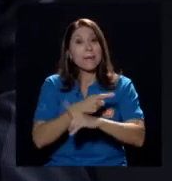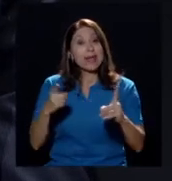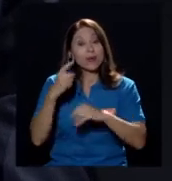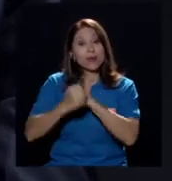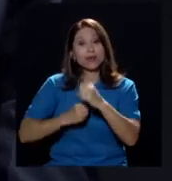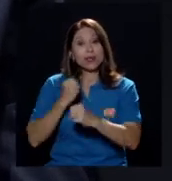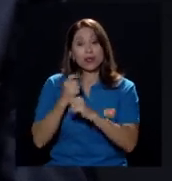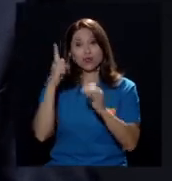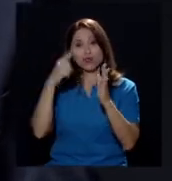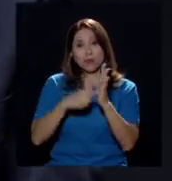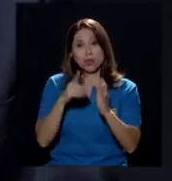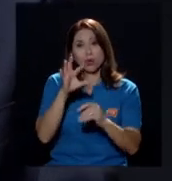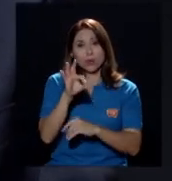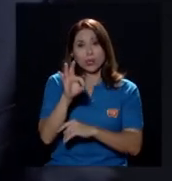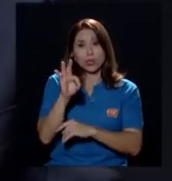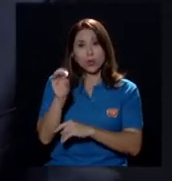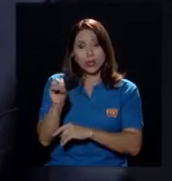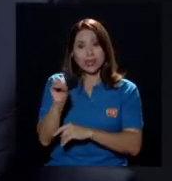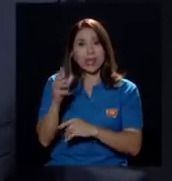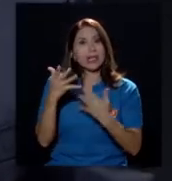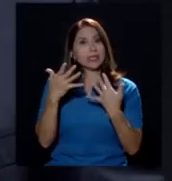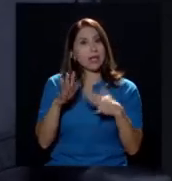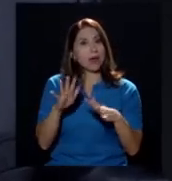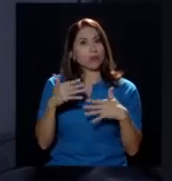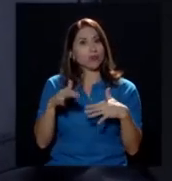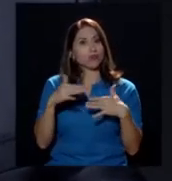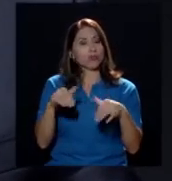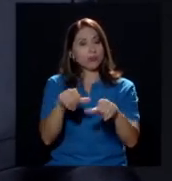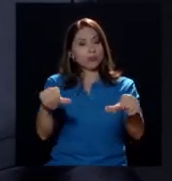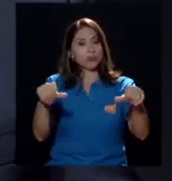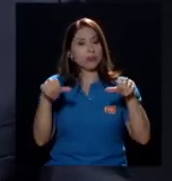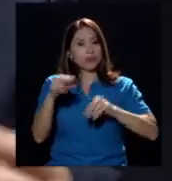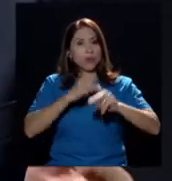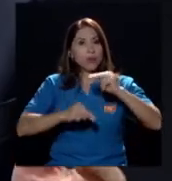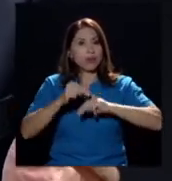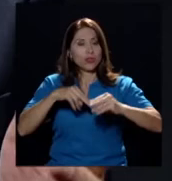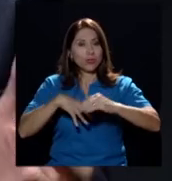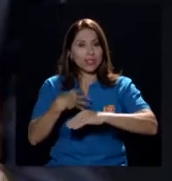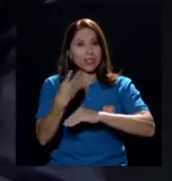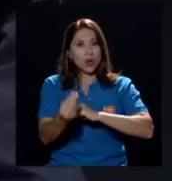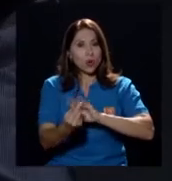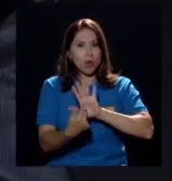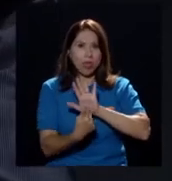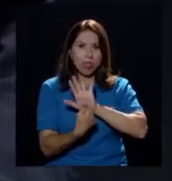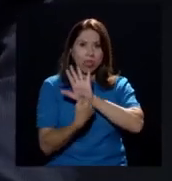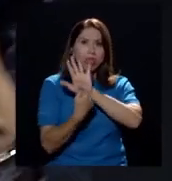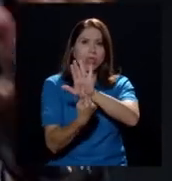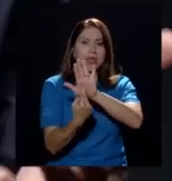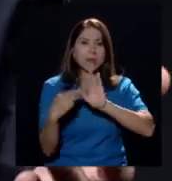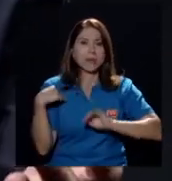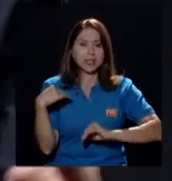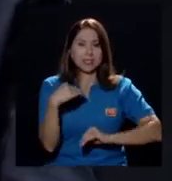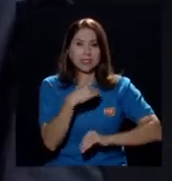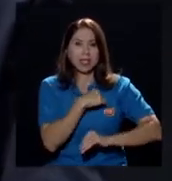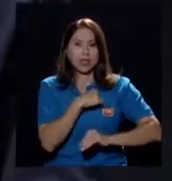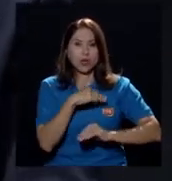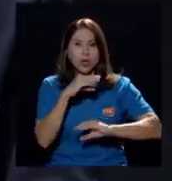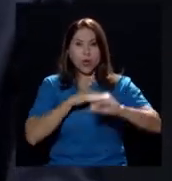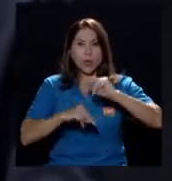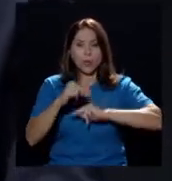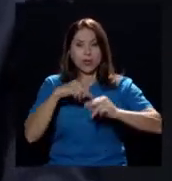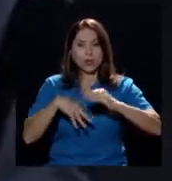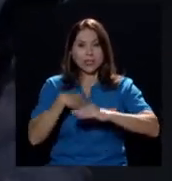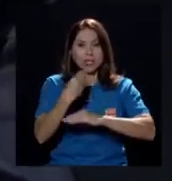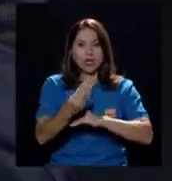1990 adquiere un gran protagonismo en el ámbito del comercio exterior el ministerio de comercio exterior procomer y